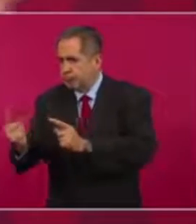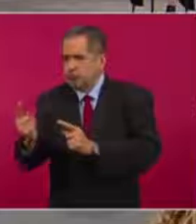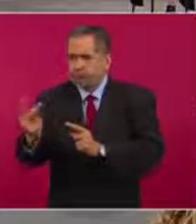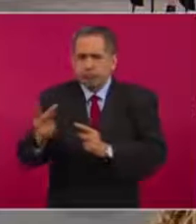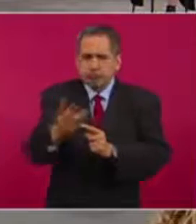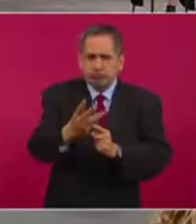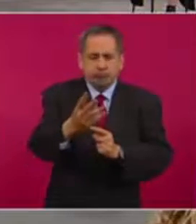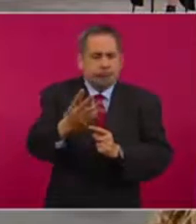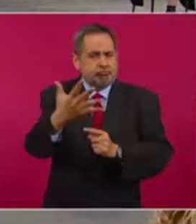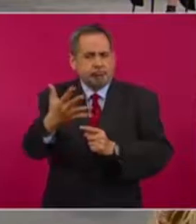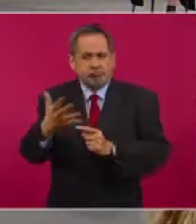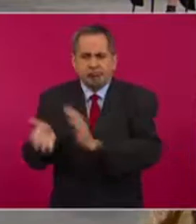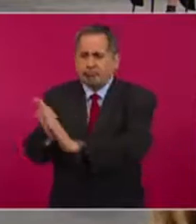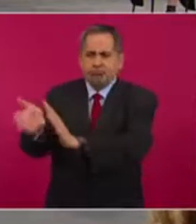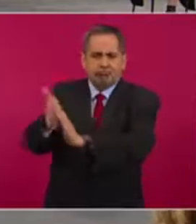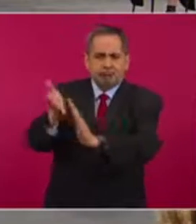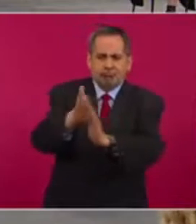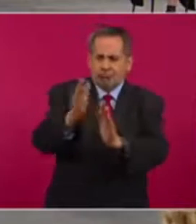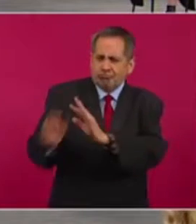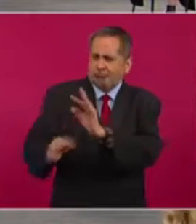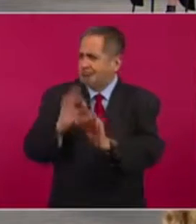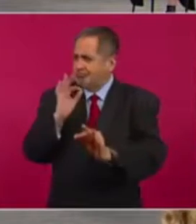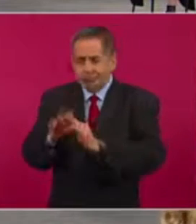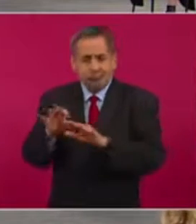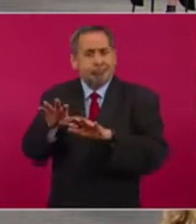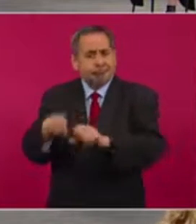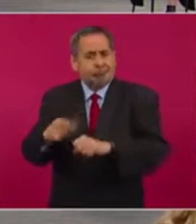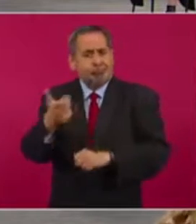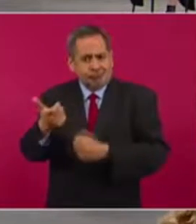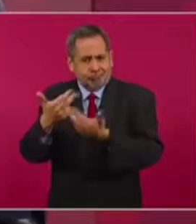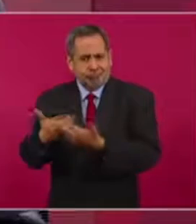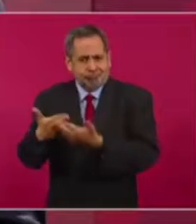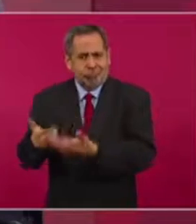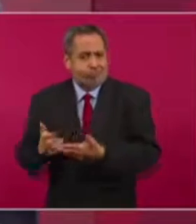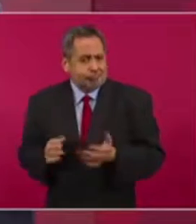Solo en el caso del